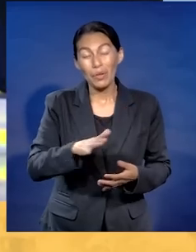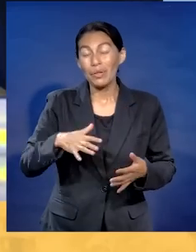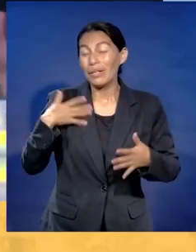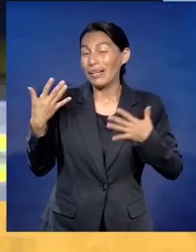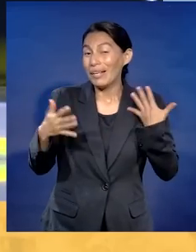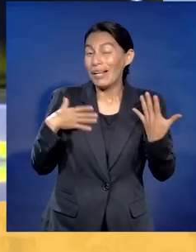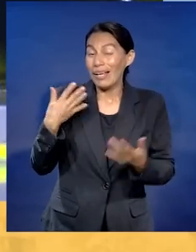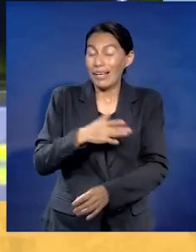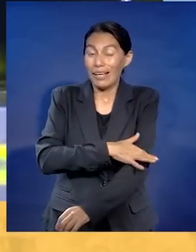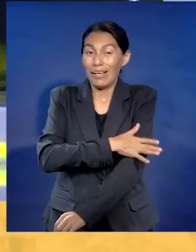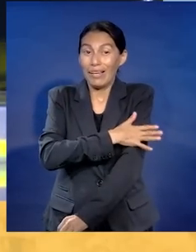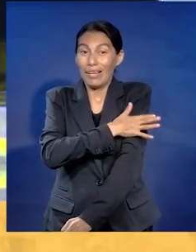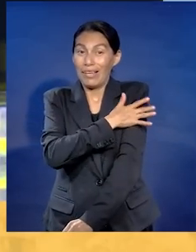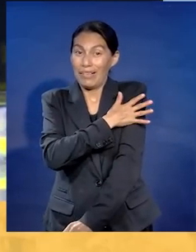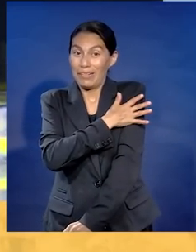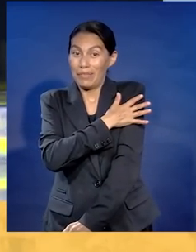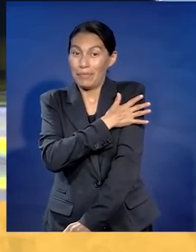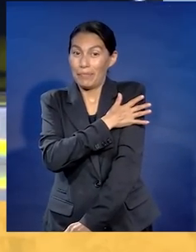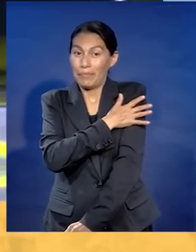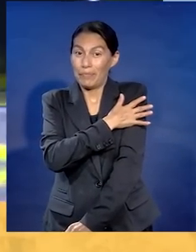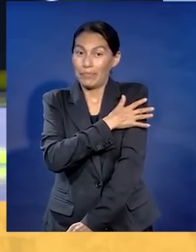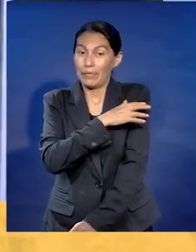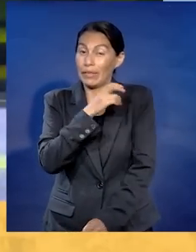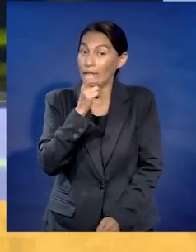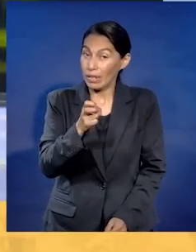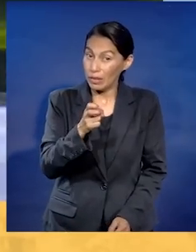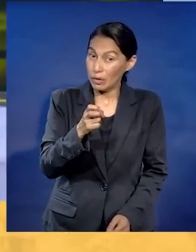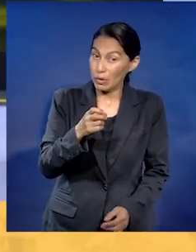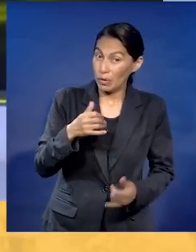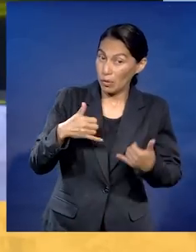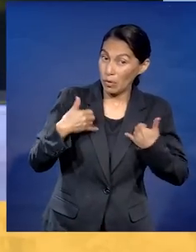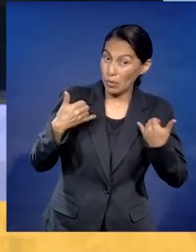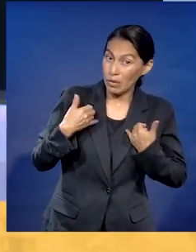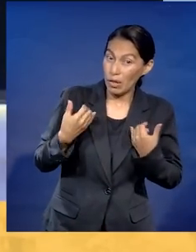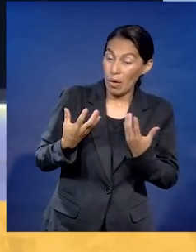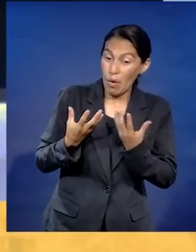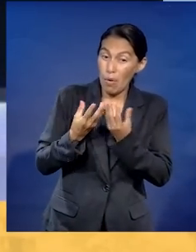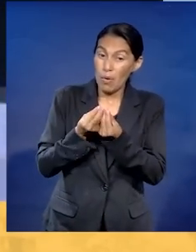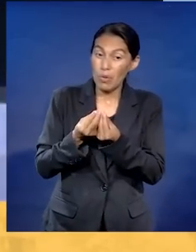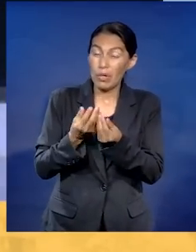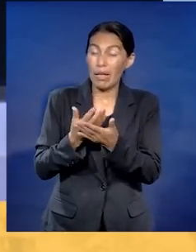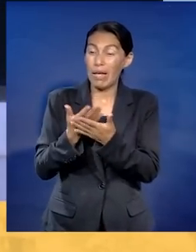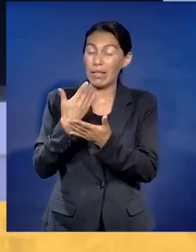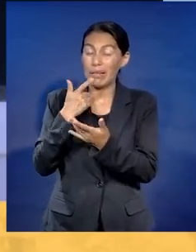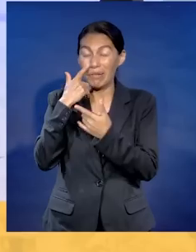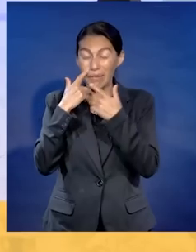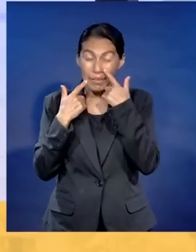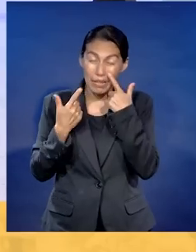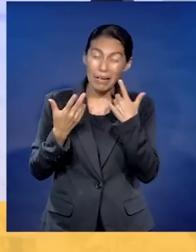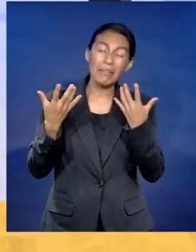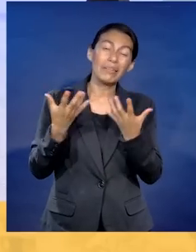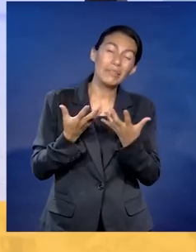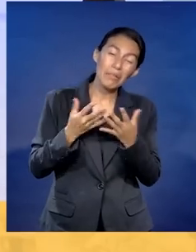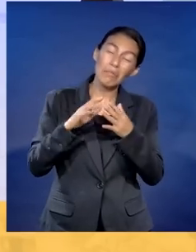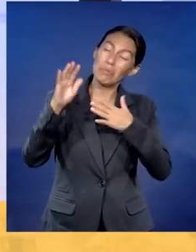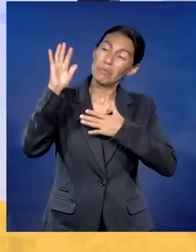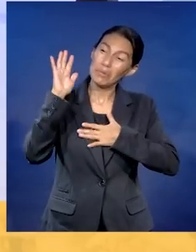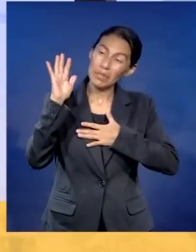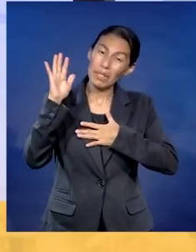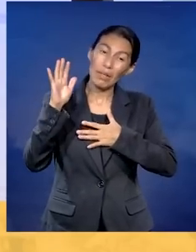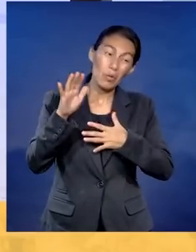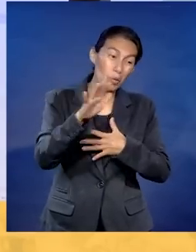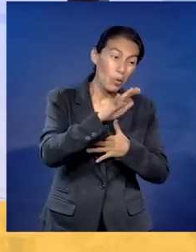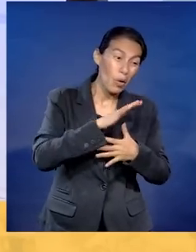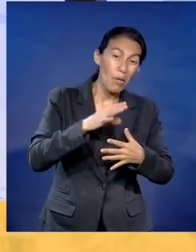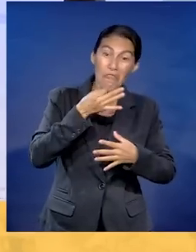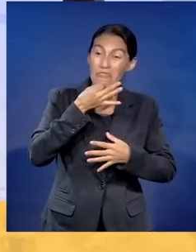Y es una emoción enorme. El misterio es que esos mismos muchachos que lloraron, que se prometieron, que dijeron,